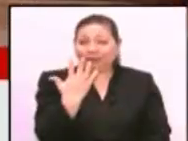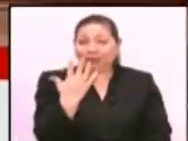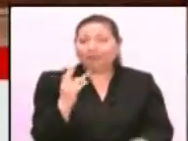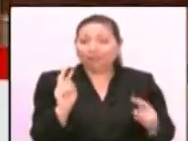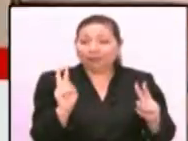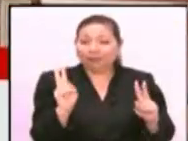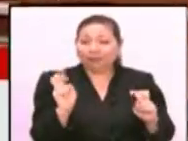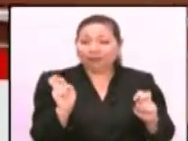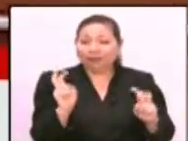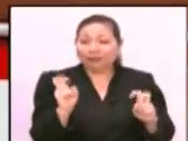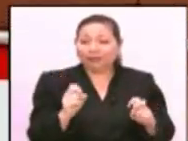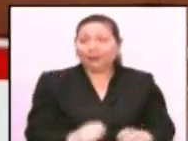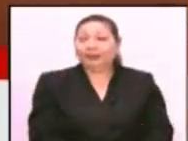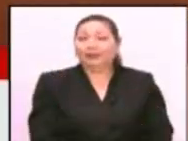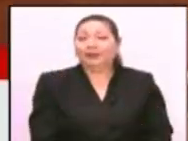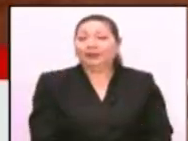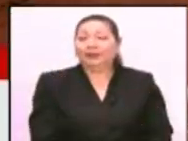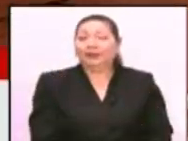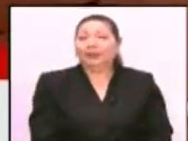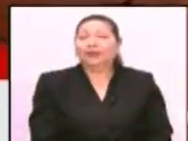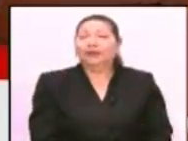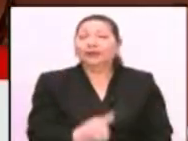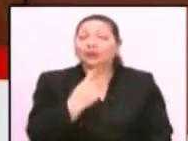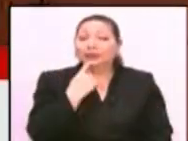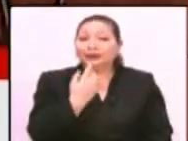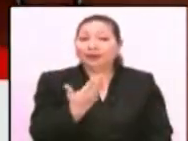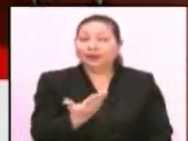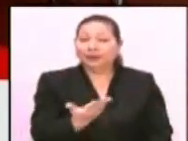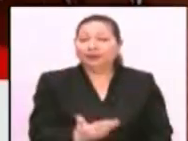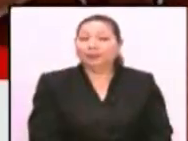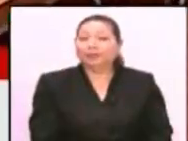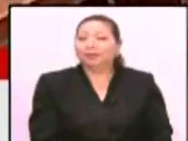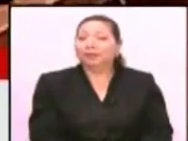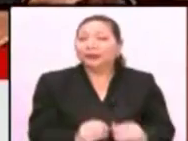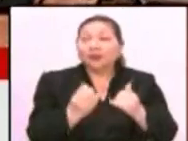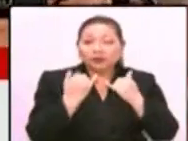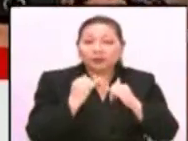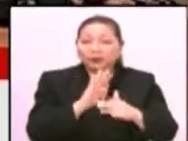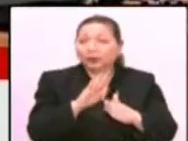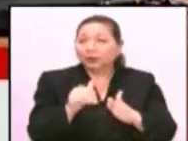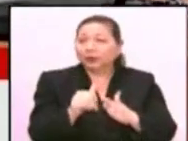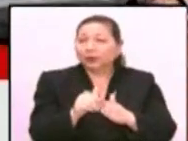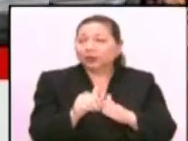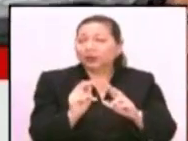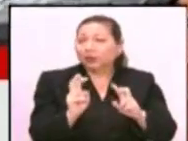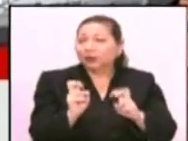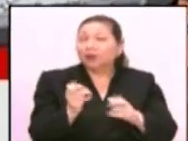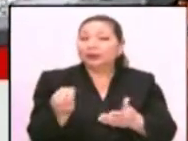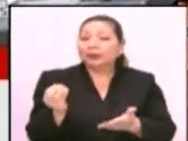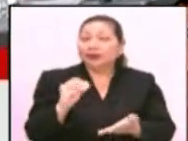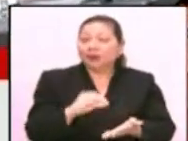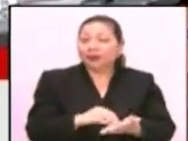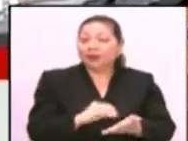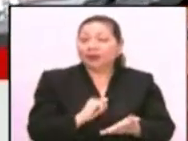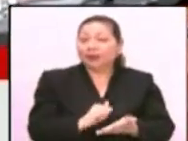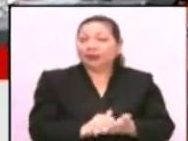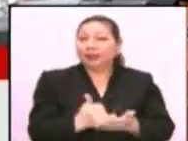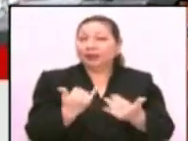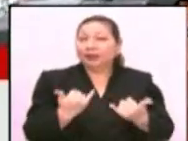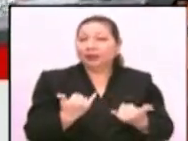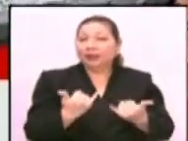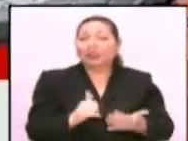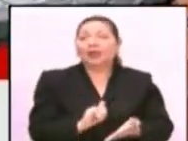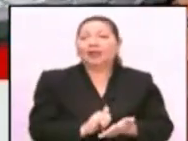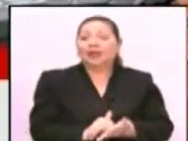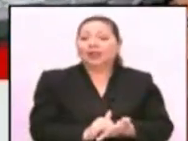temas, presidente, a través de estudio, es darle la información general, abordaré el tema de la reincidencia, de la actualidad